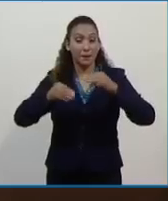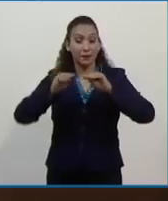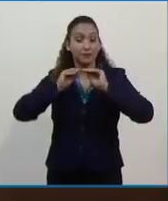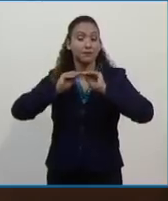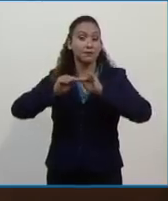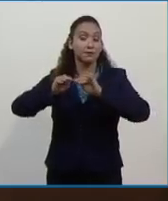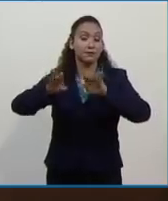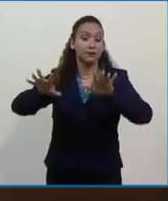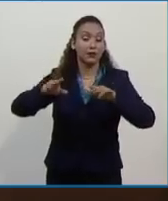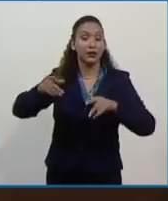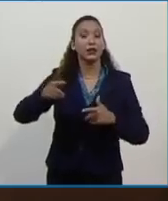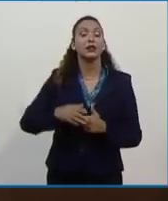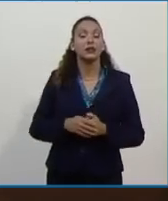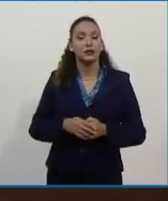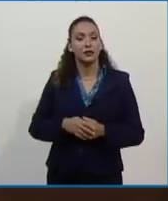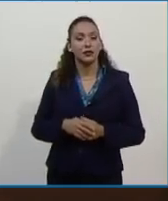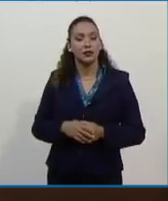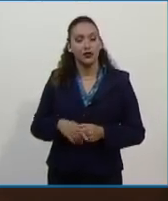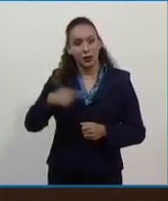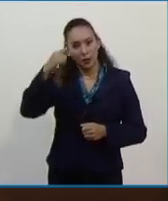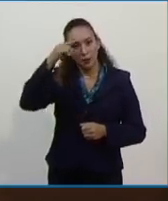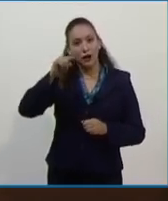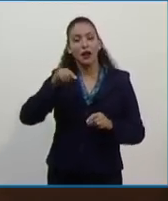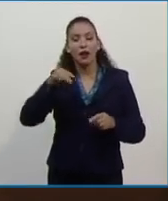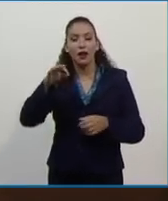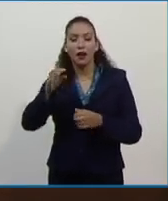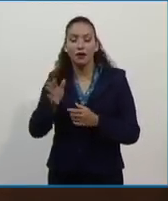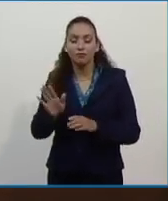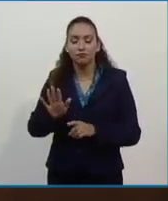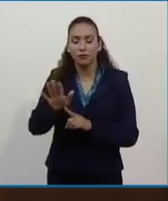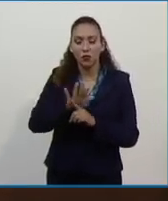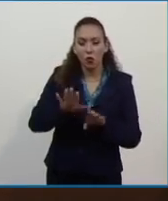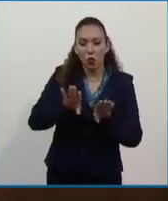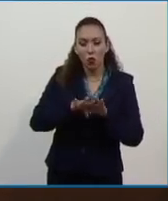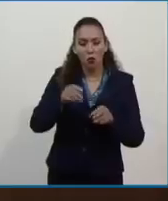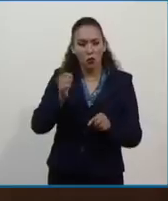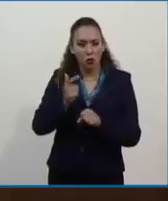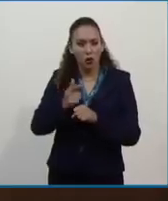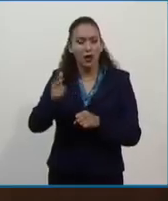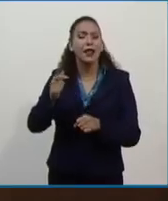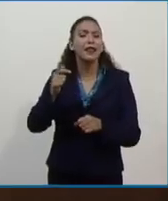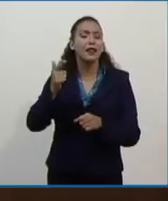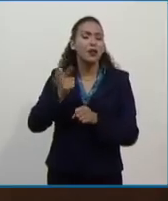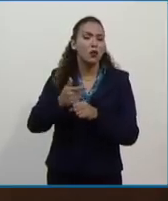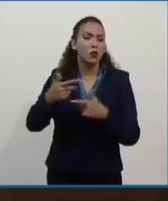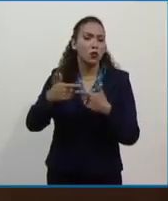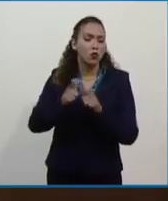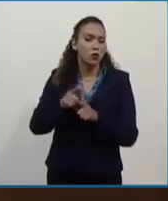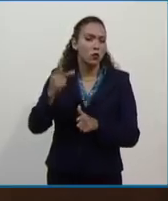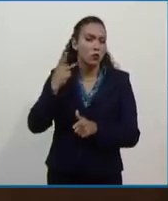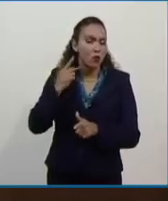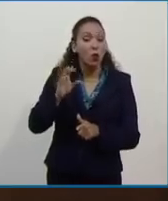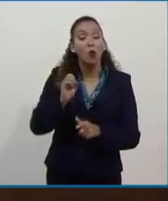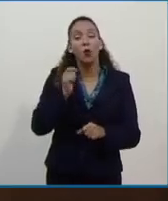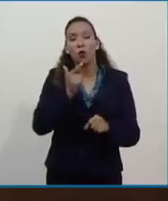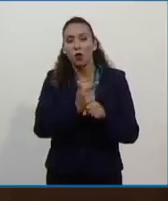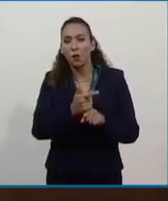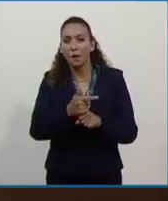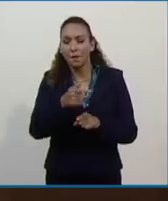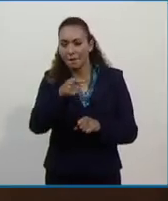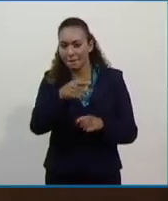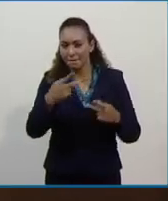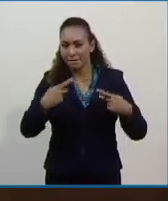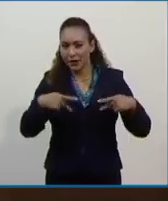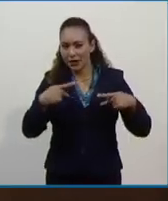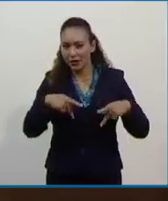culto para justamente determinar si se identificaba a un partido o candidatura, además